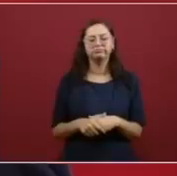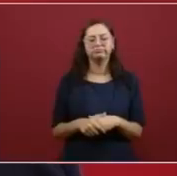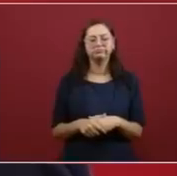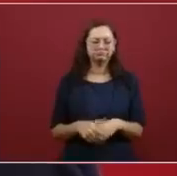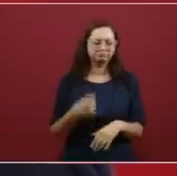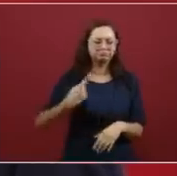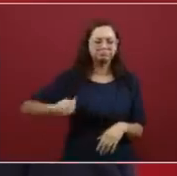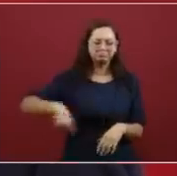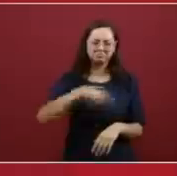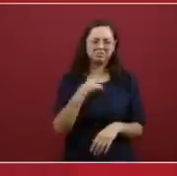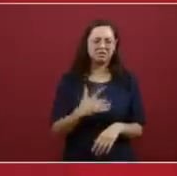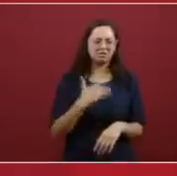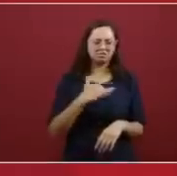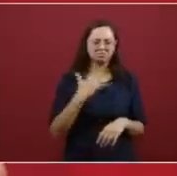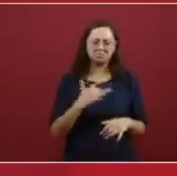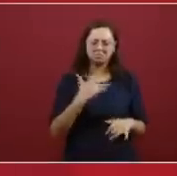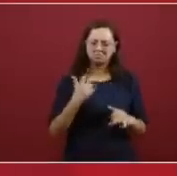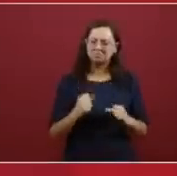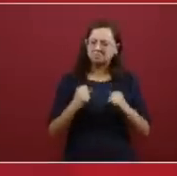convicción